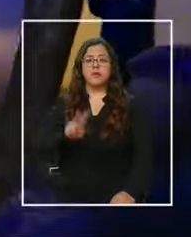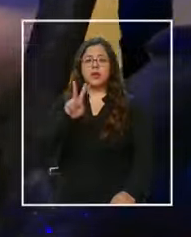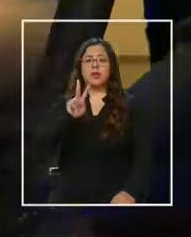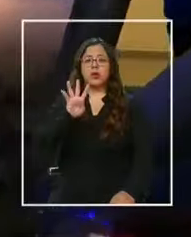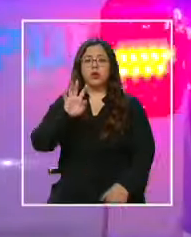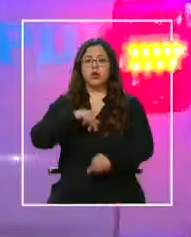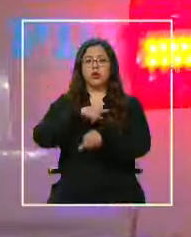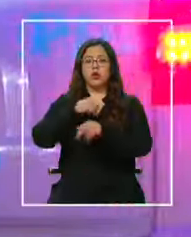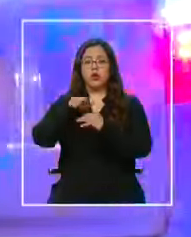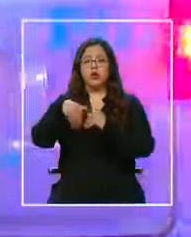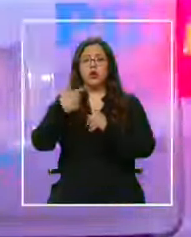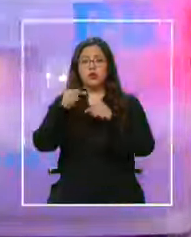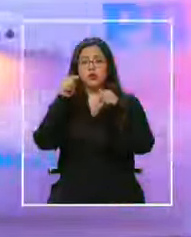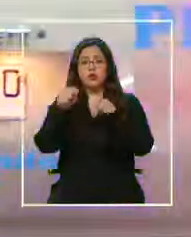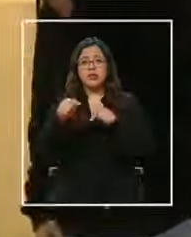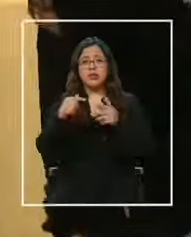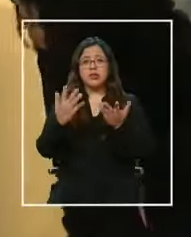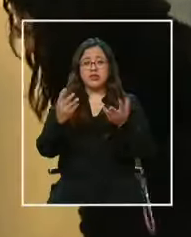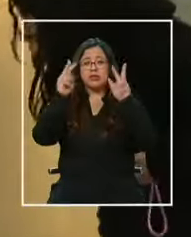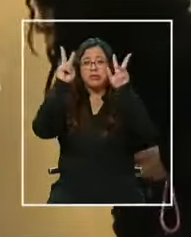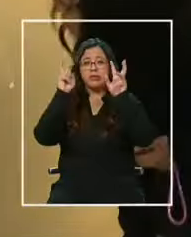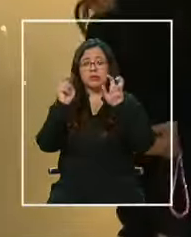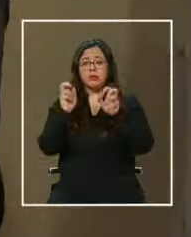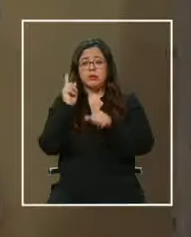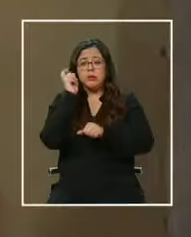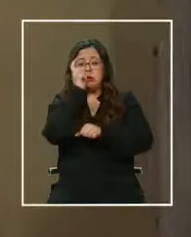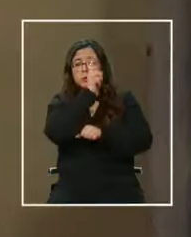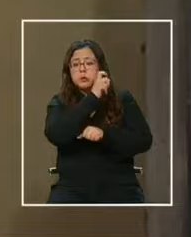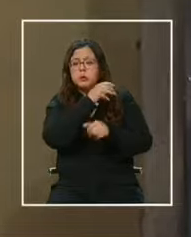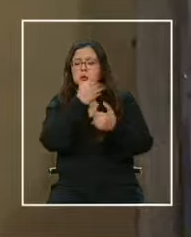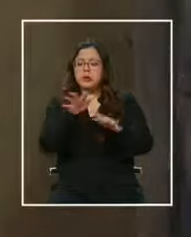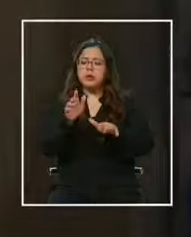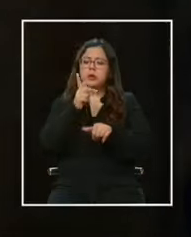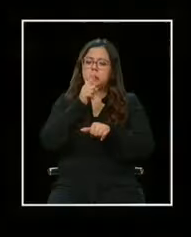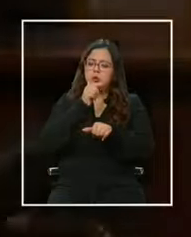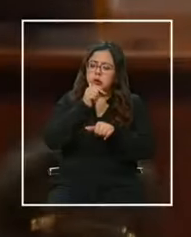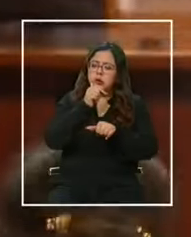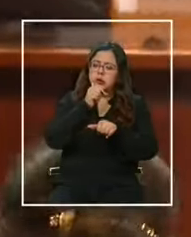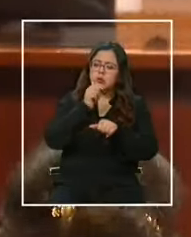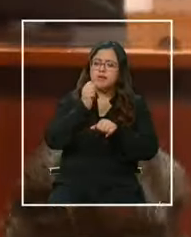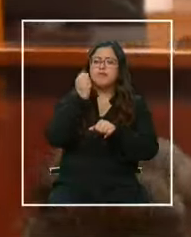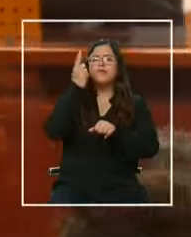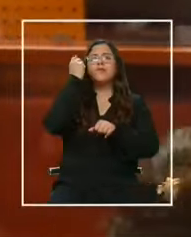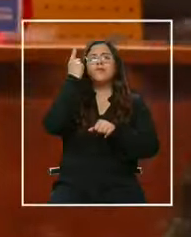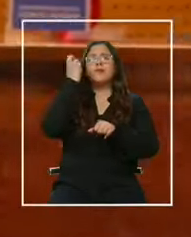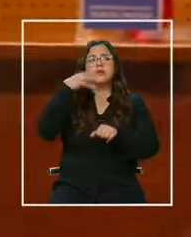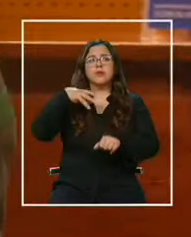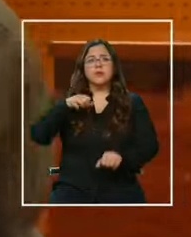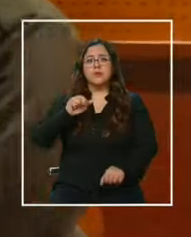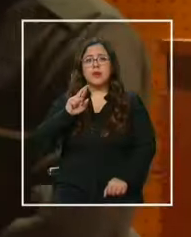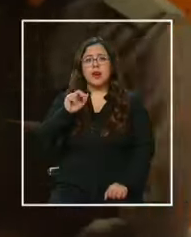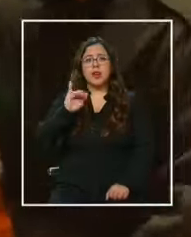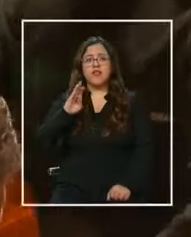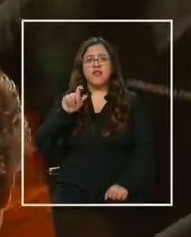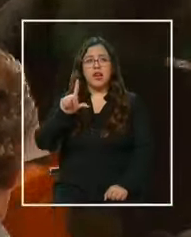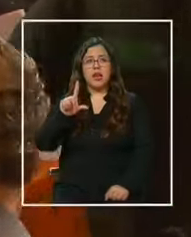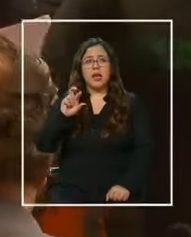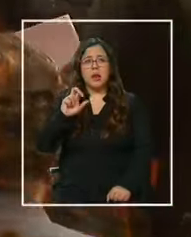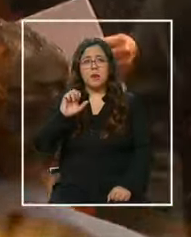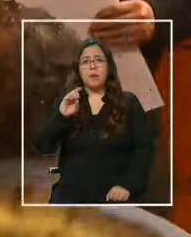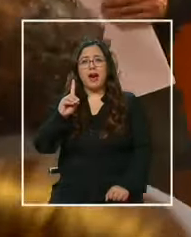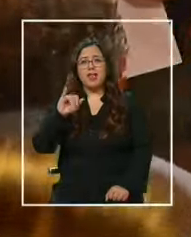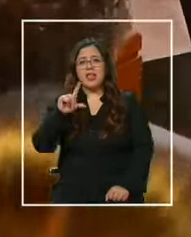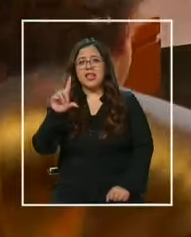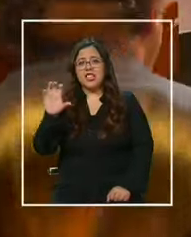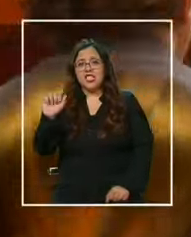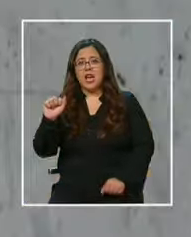24 horas después de este terrible caso se despejaron algunas dudas. Marinel Padilla recibía, según el Ministerio